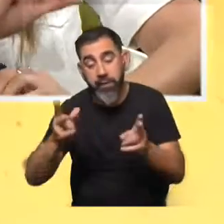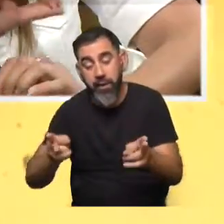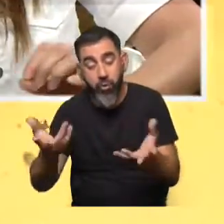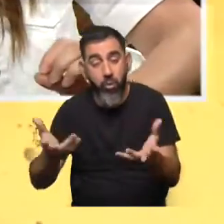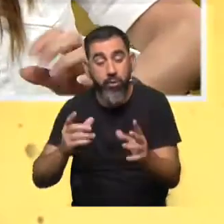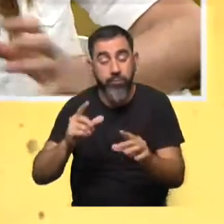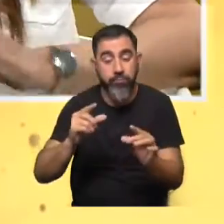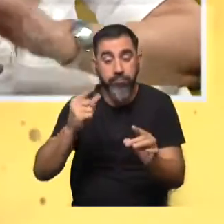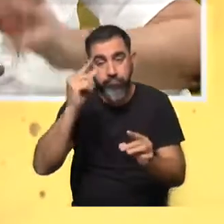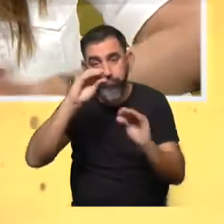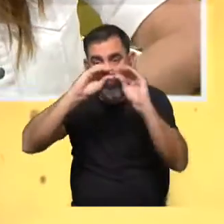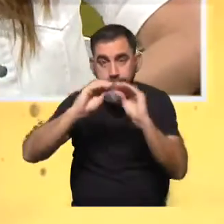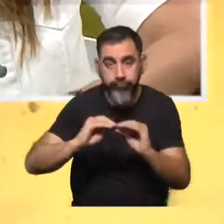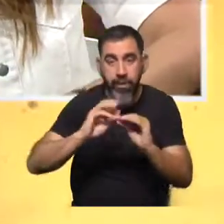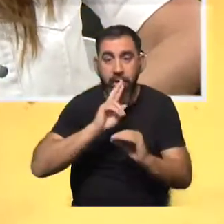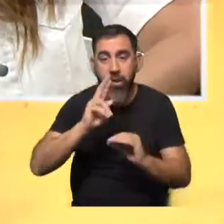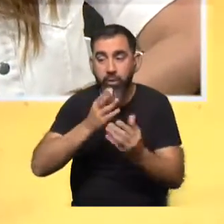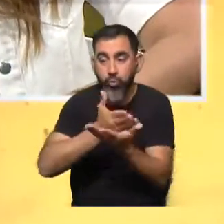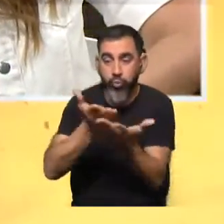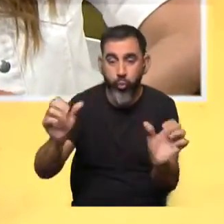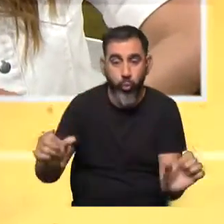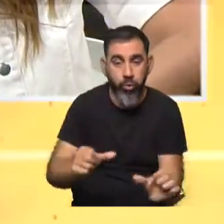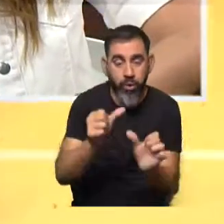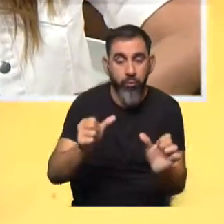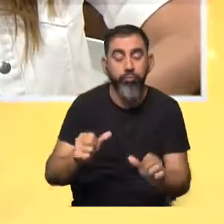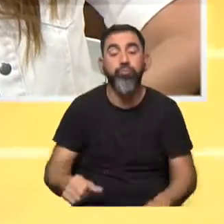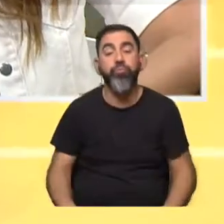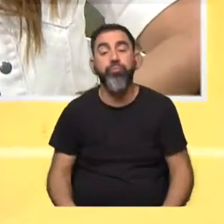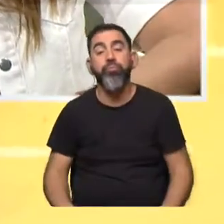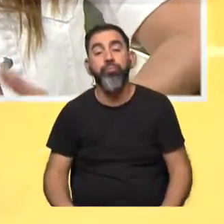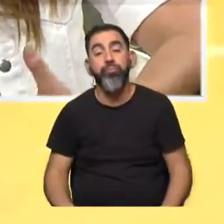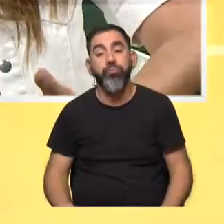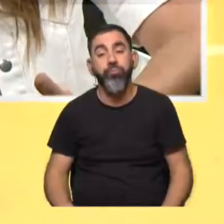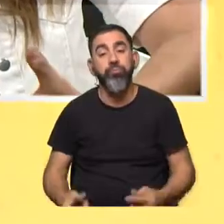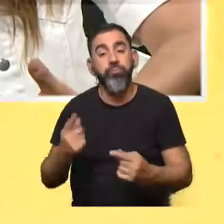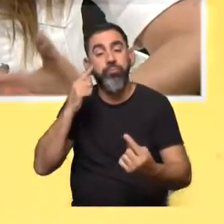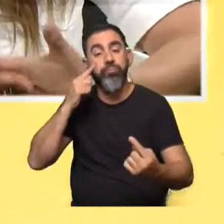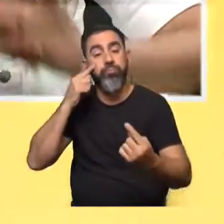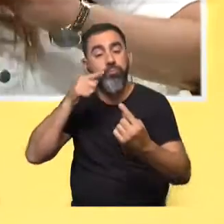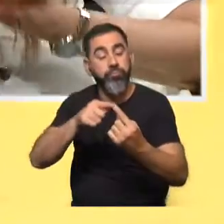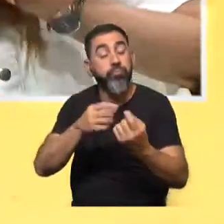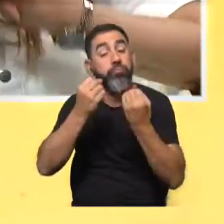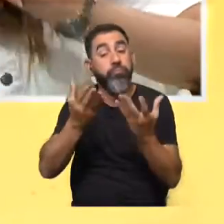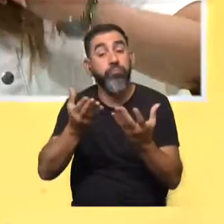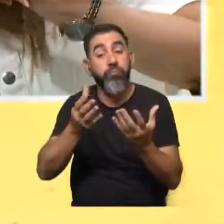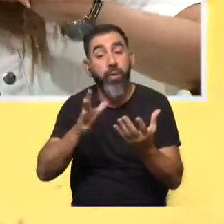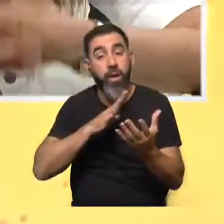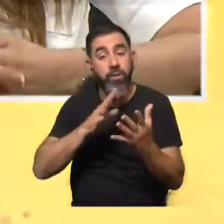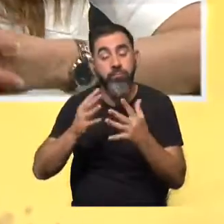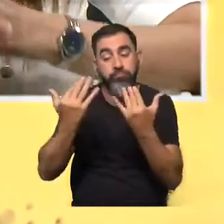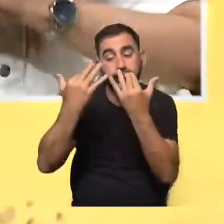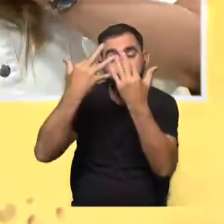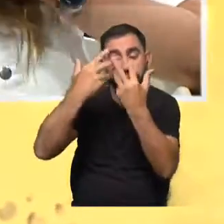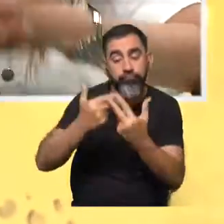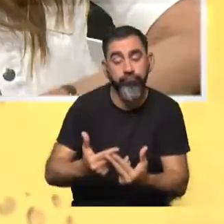de pasar raya y ver los resultados del evento y definir eso, pero apostando justamente porque se generó esa sinergia, ¿no?